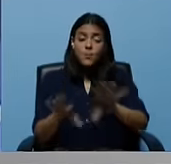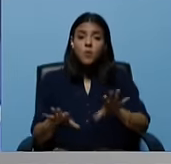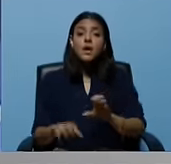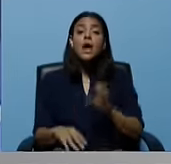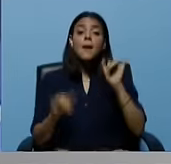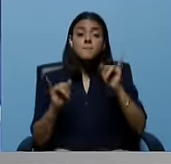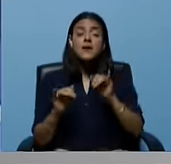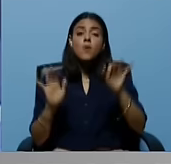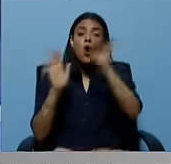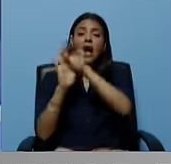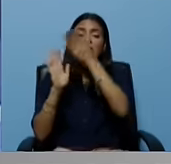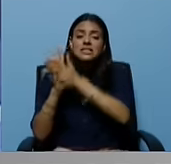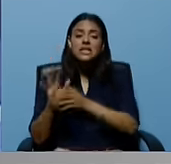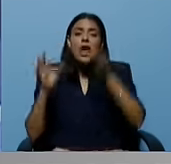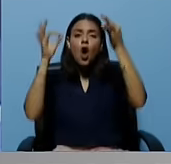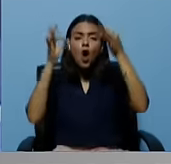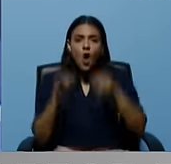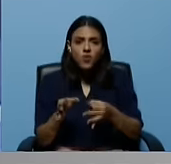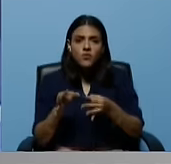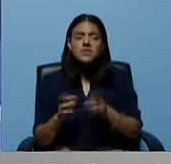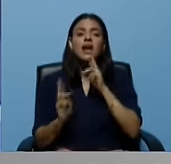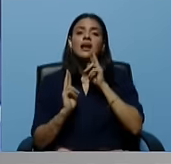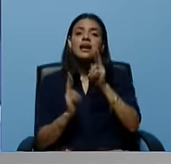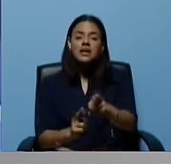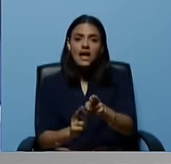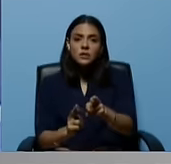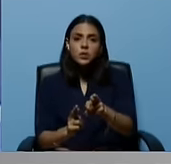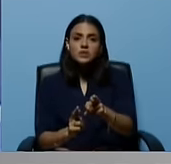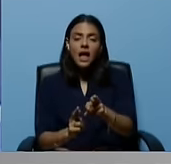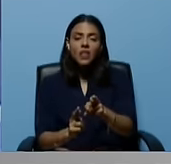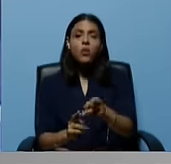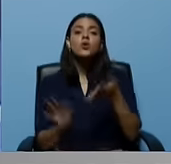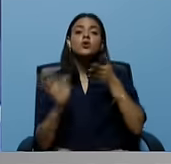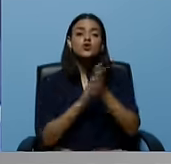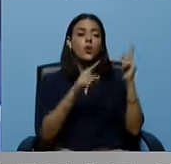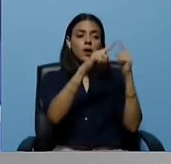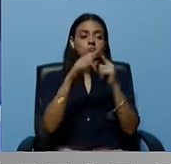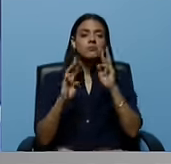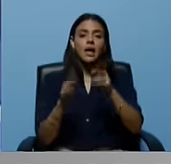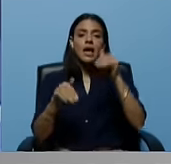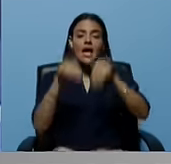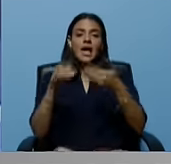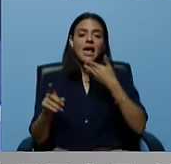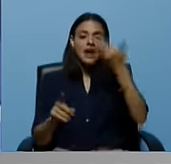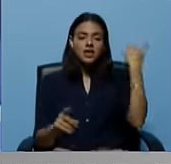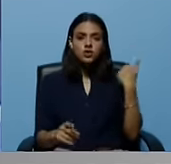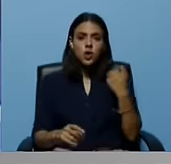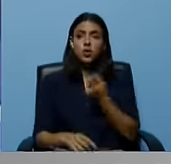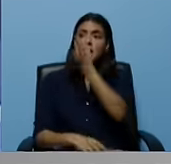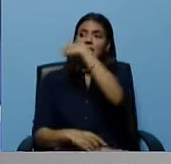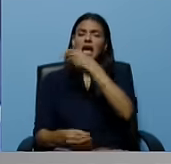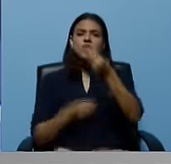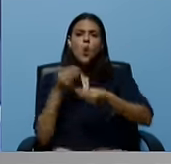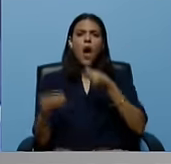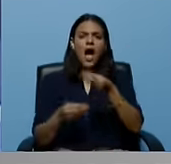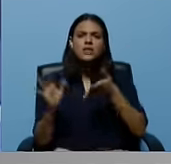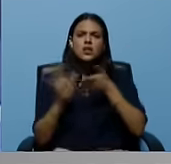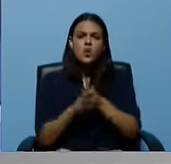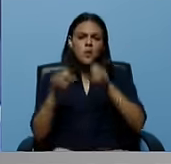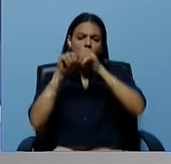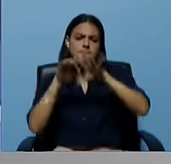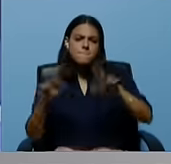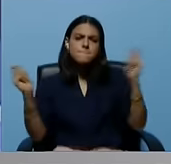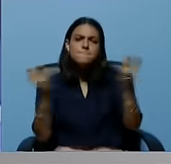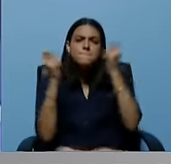Gaceta Oficial el resultado de las elecciones. que hayan montado una matriz